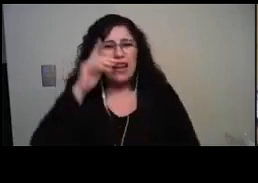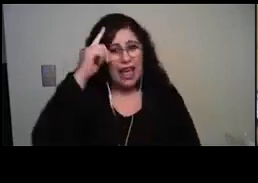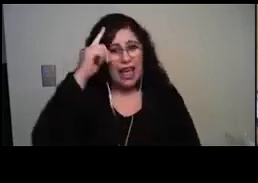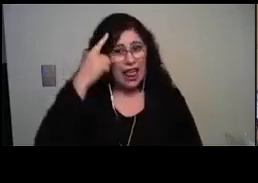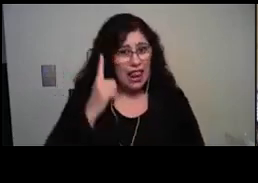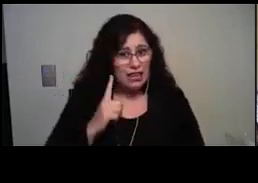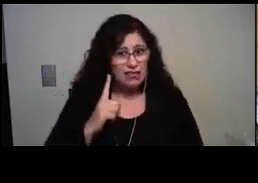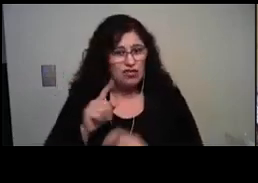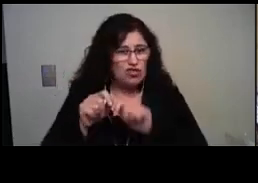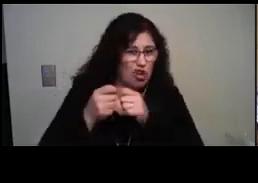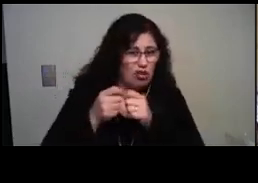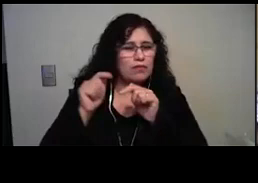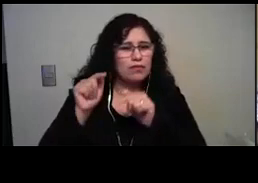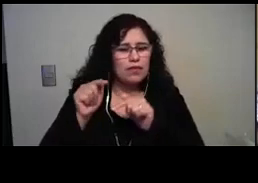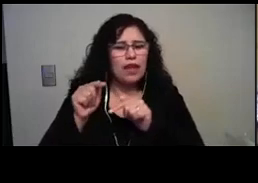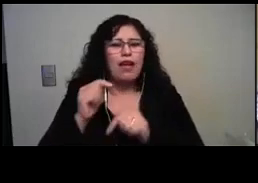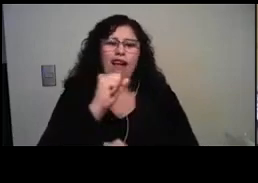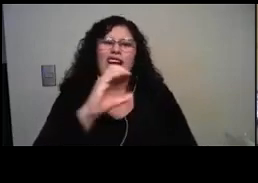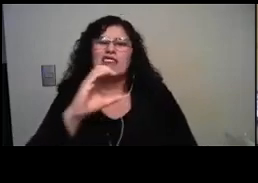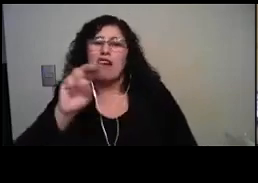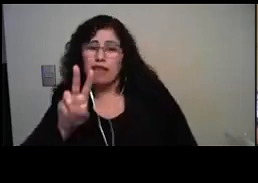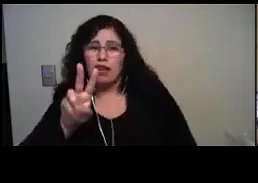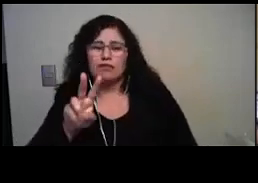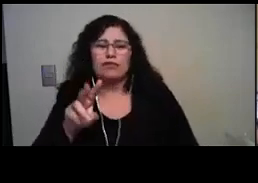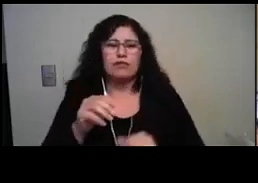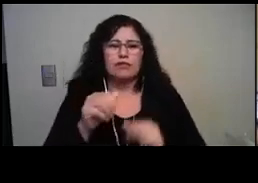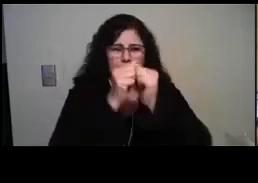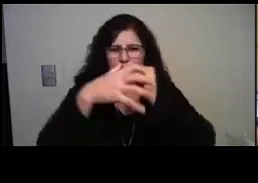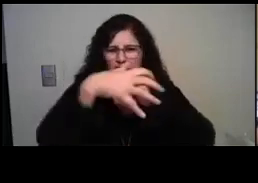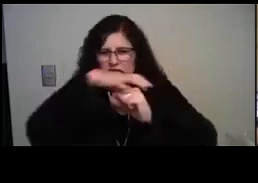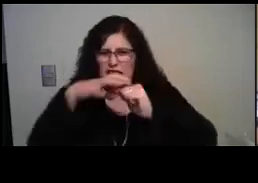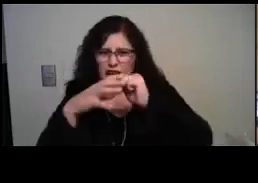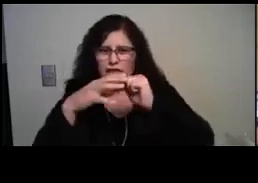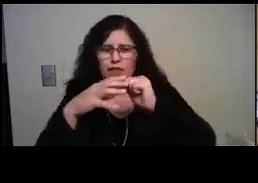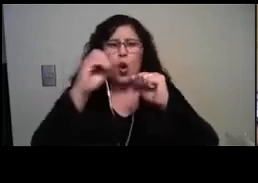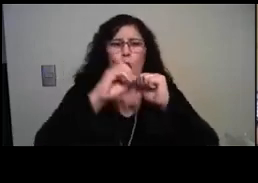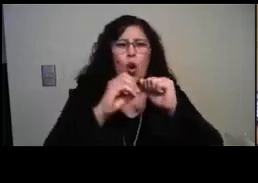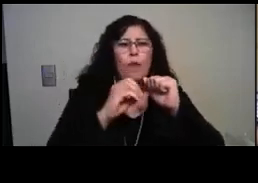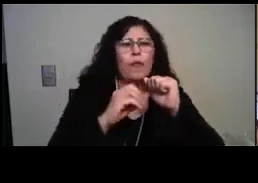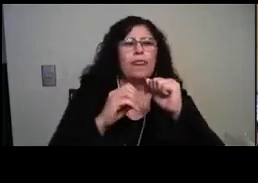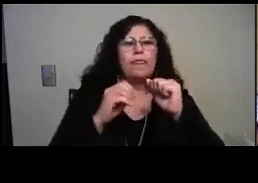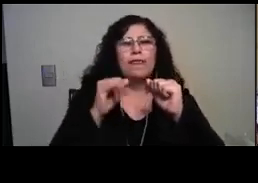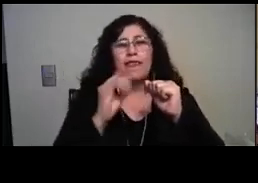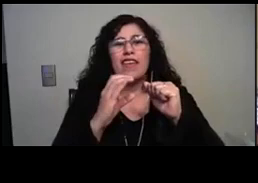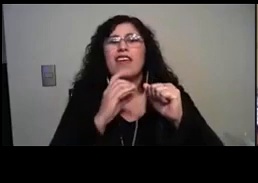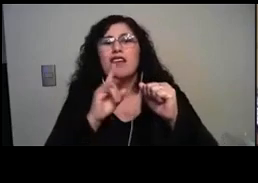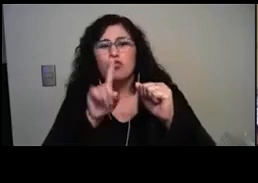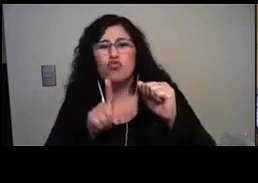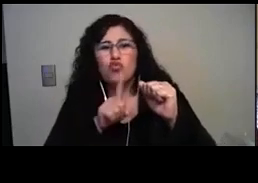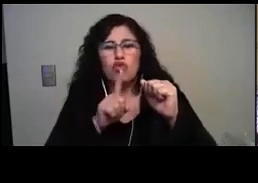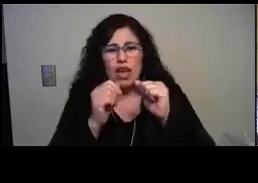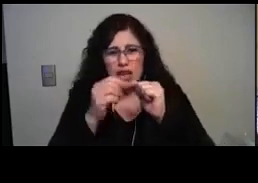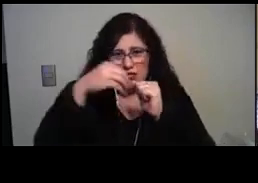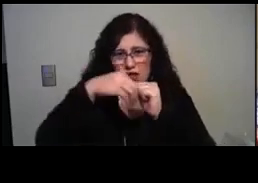accidente cerebrovascular, ¿ya? Accidente vascular encefálico o ictus cerebral o infarto cerebral, ya hacemos